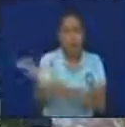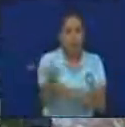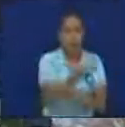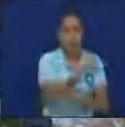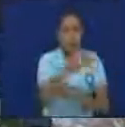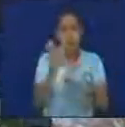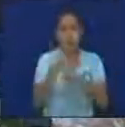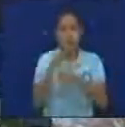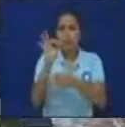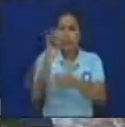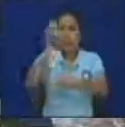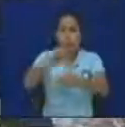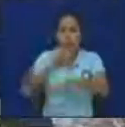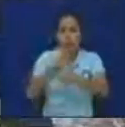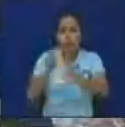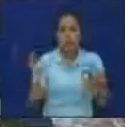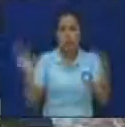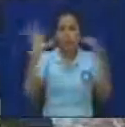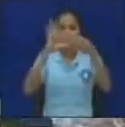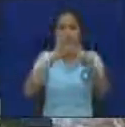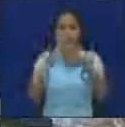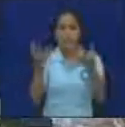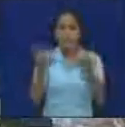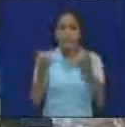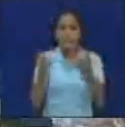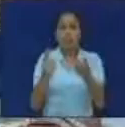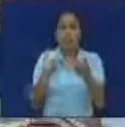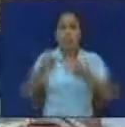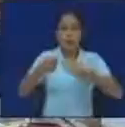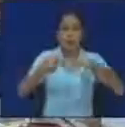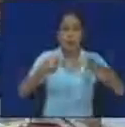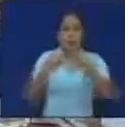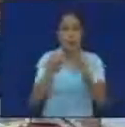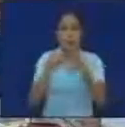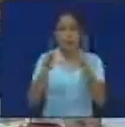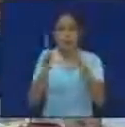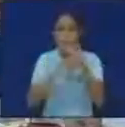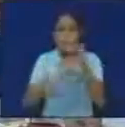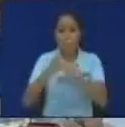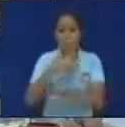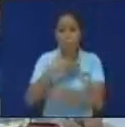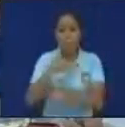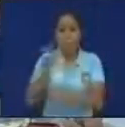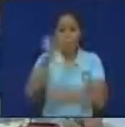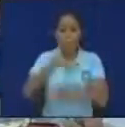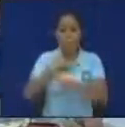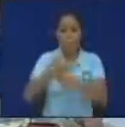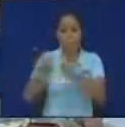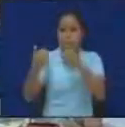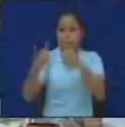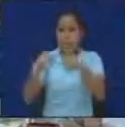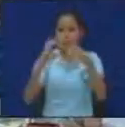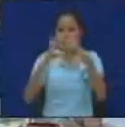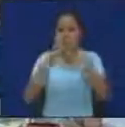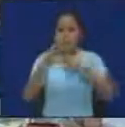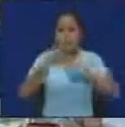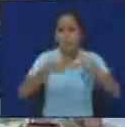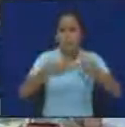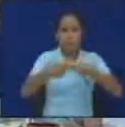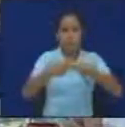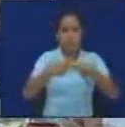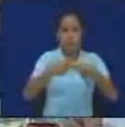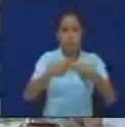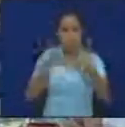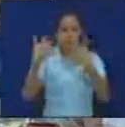capacidades productivas, para establecer una zona de comercio más rica todavía, una zona de inversión común más rica todavía, para que